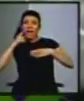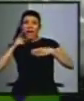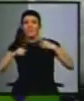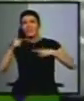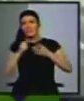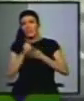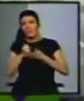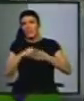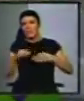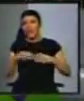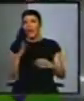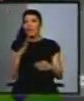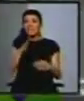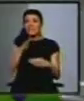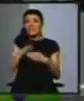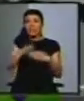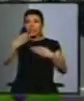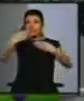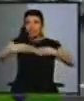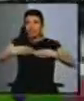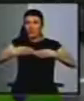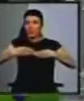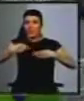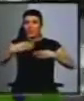control fronterizo Chacayuta.